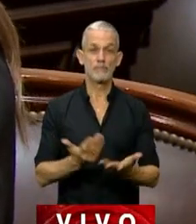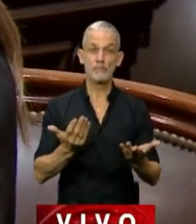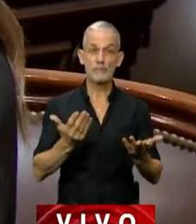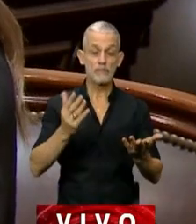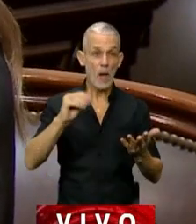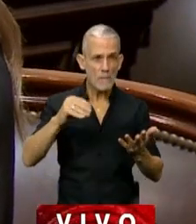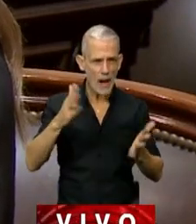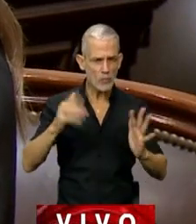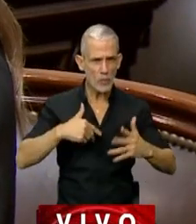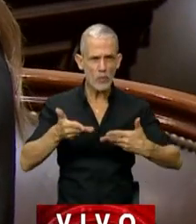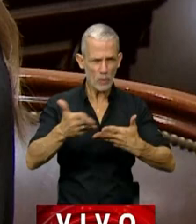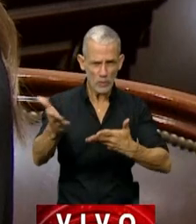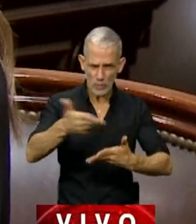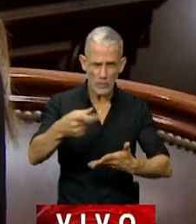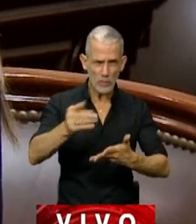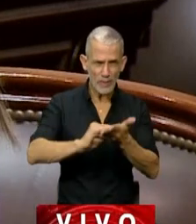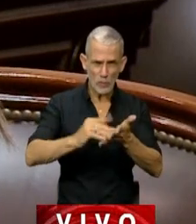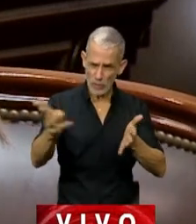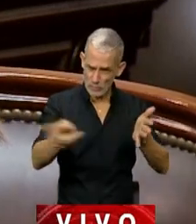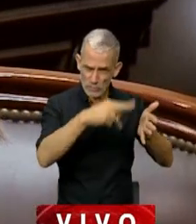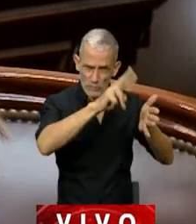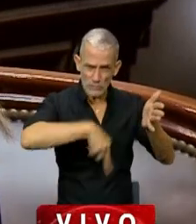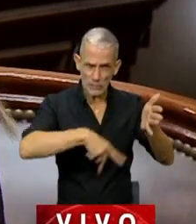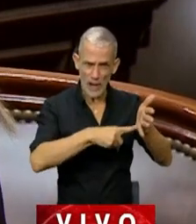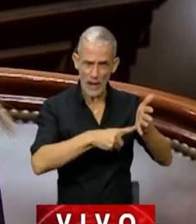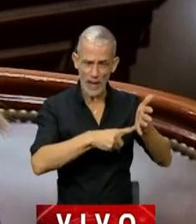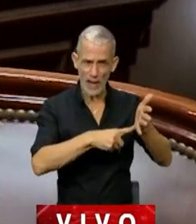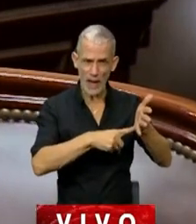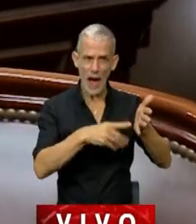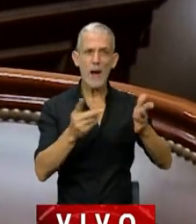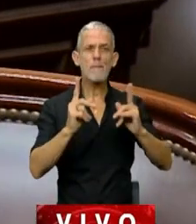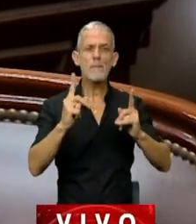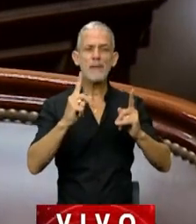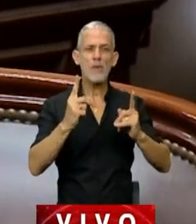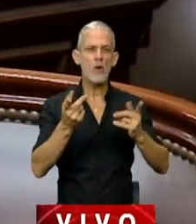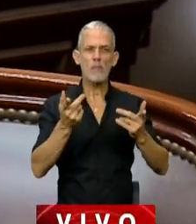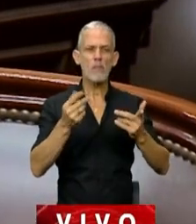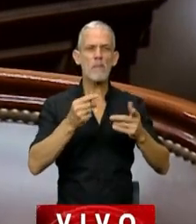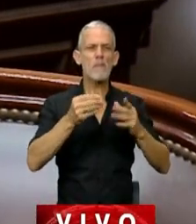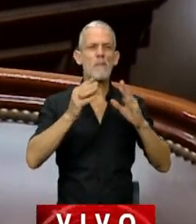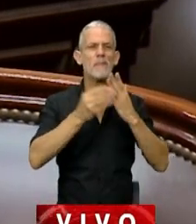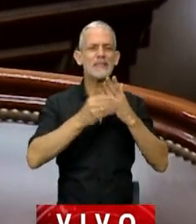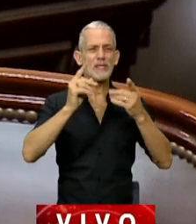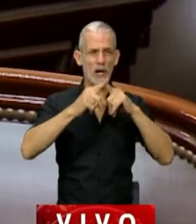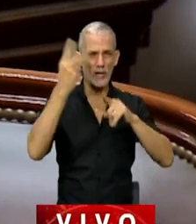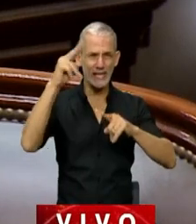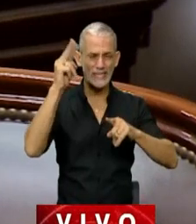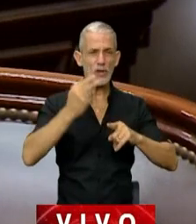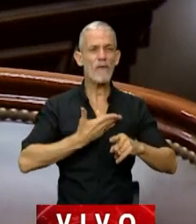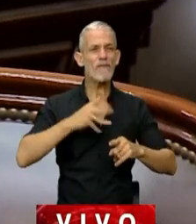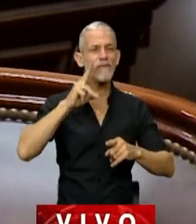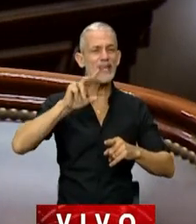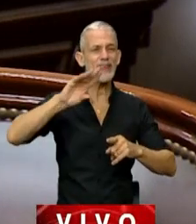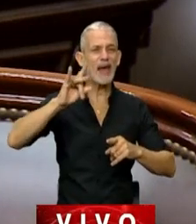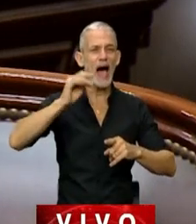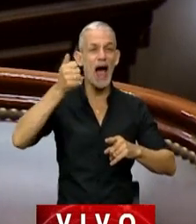Es más, yo la invito a que lea precisamente lo que manifiesta por Cancillería Frida